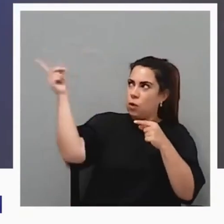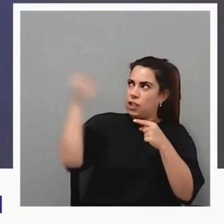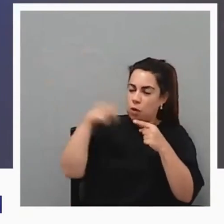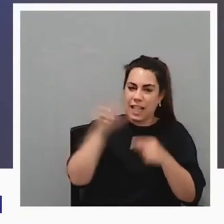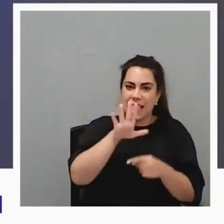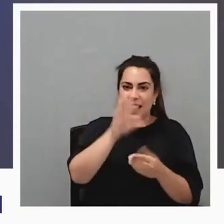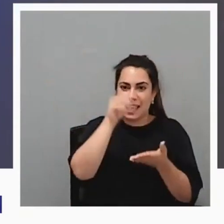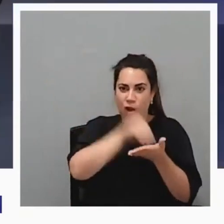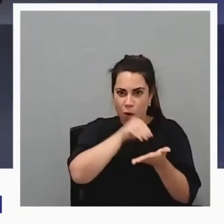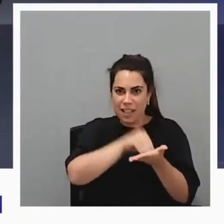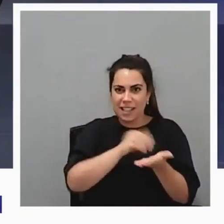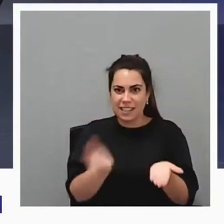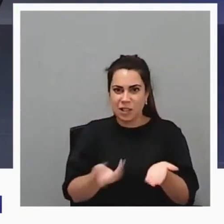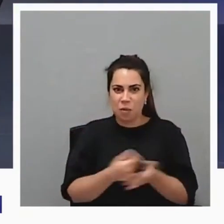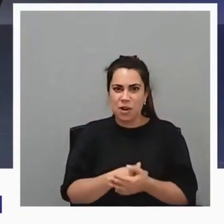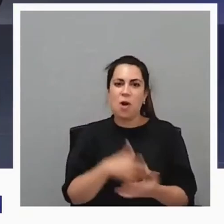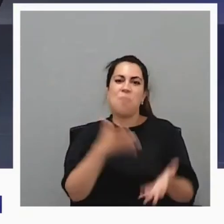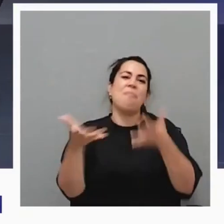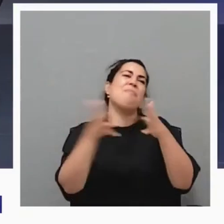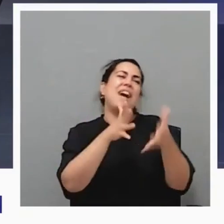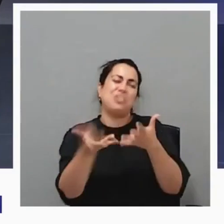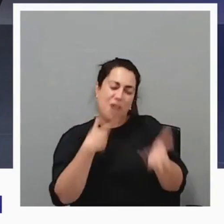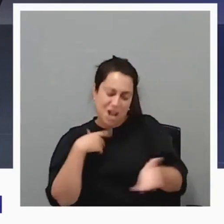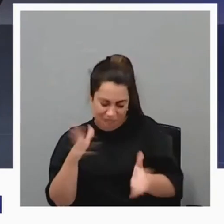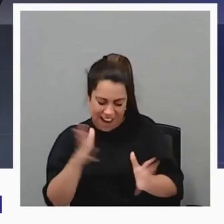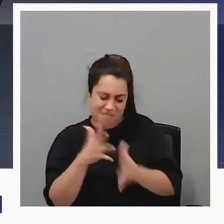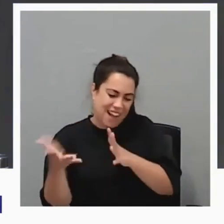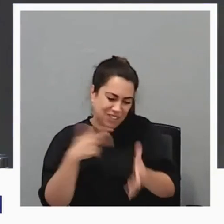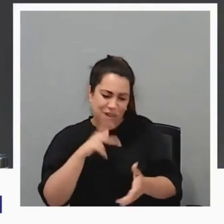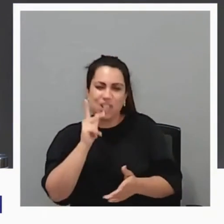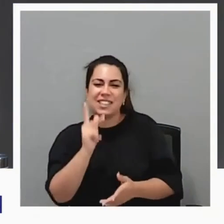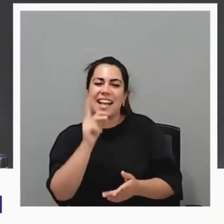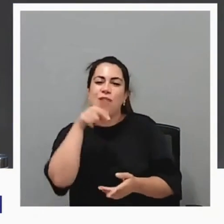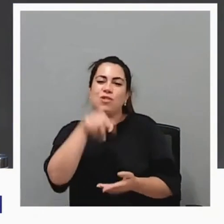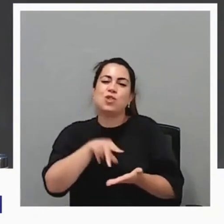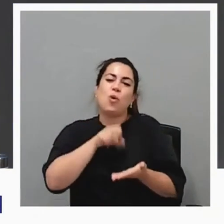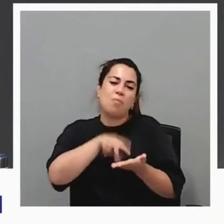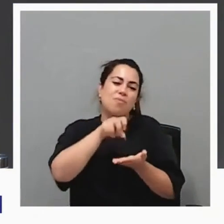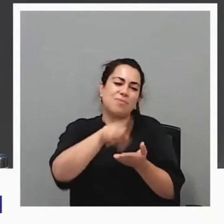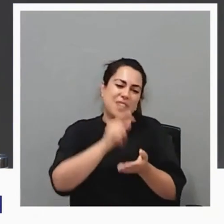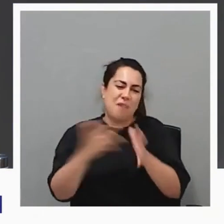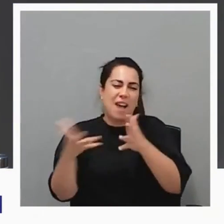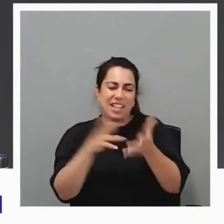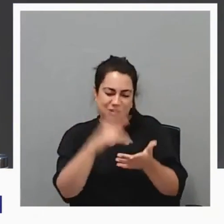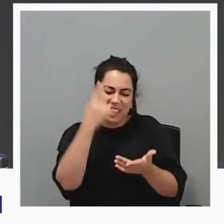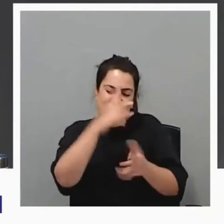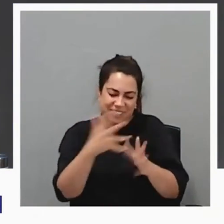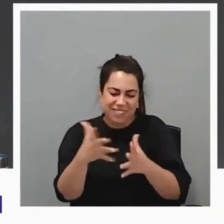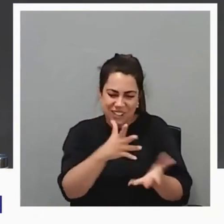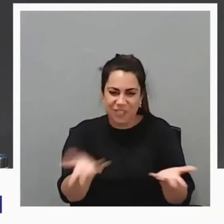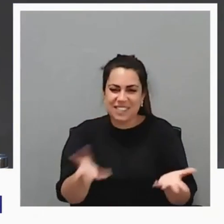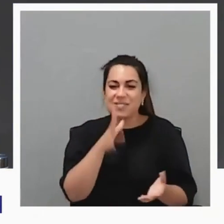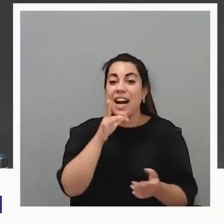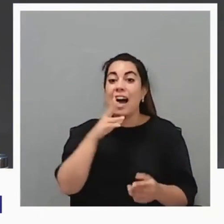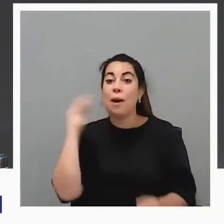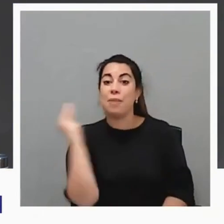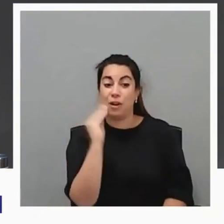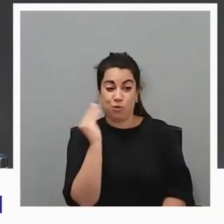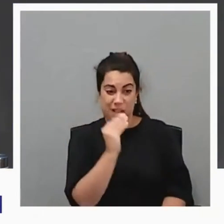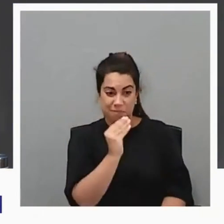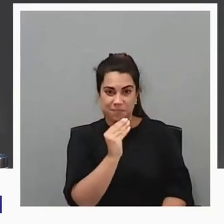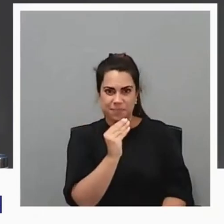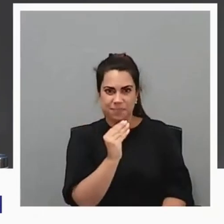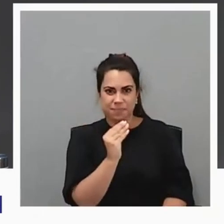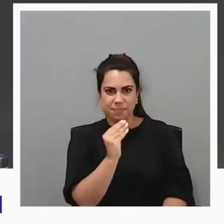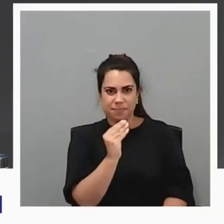Pero... Sí, para no haber pedido comodín de público... lo dice KLM. No, ahora voy con la pregunta. Vale, sí. Con